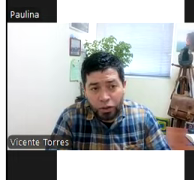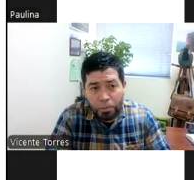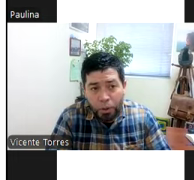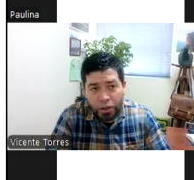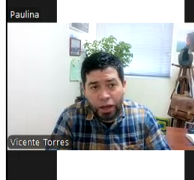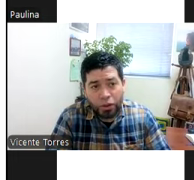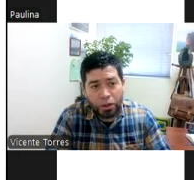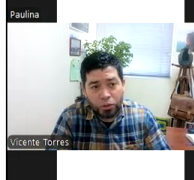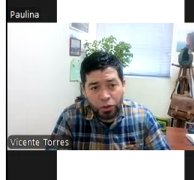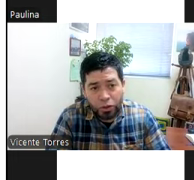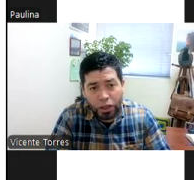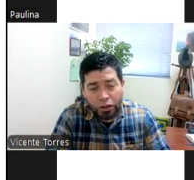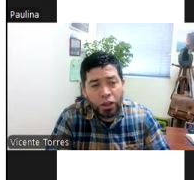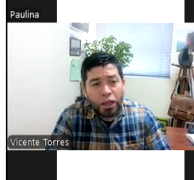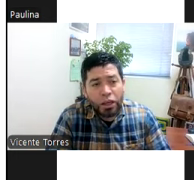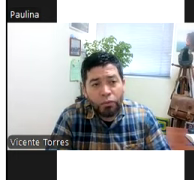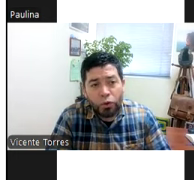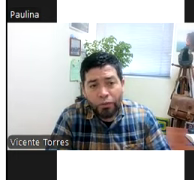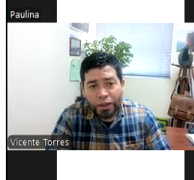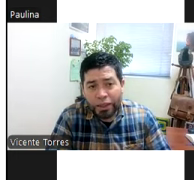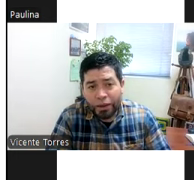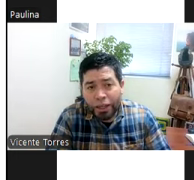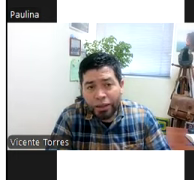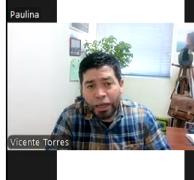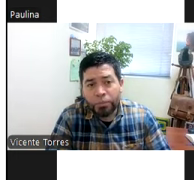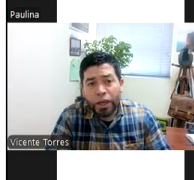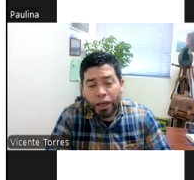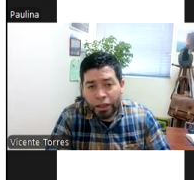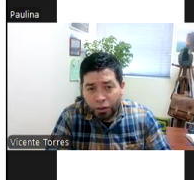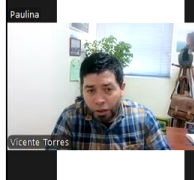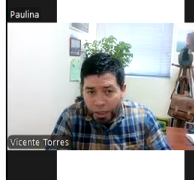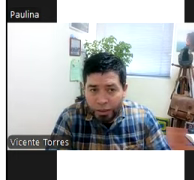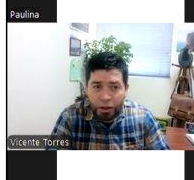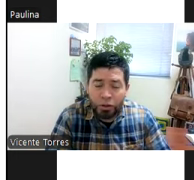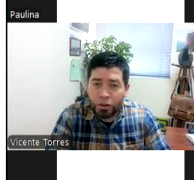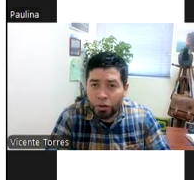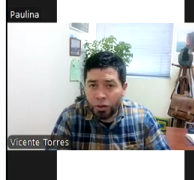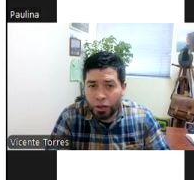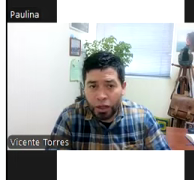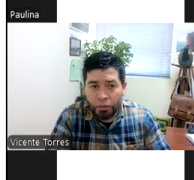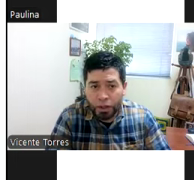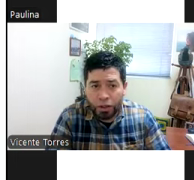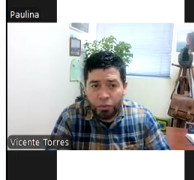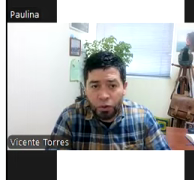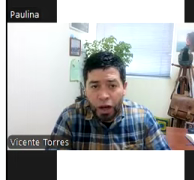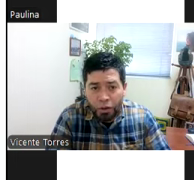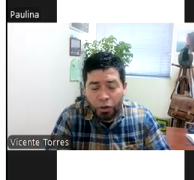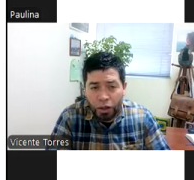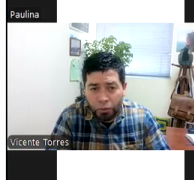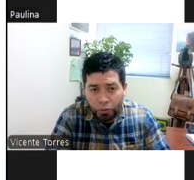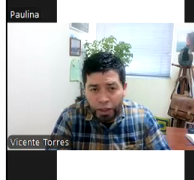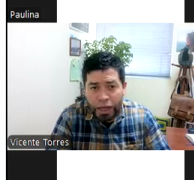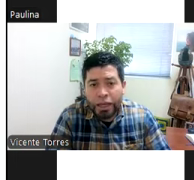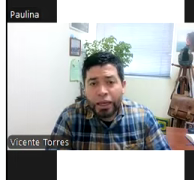condición de hipoxia o disminución de oxígeno, HIF-1-alfa se estabiliza, heterodimeriza con el factor HIF-1